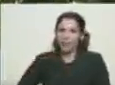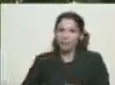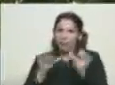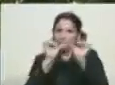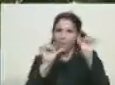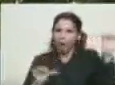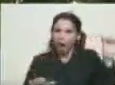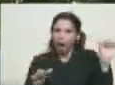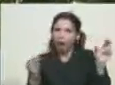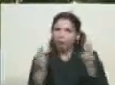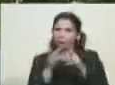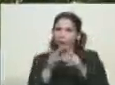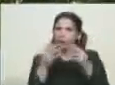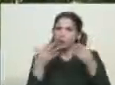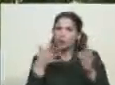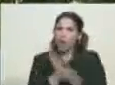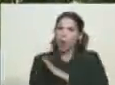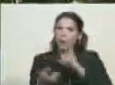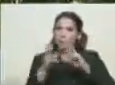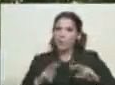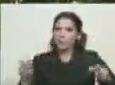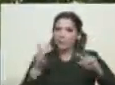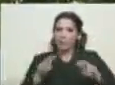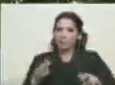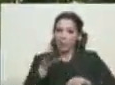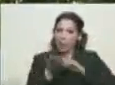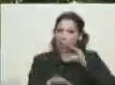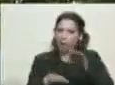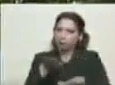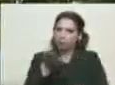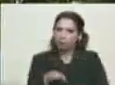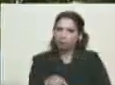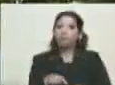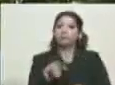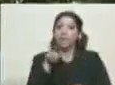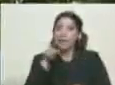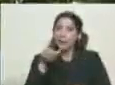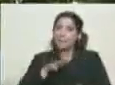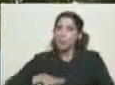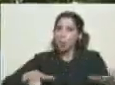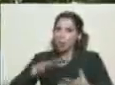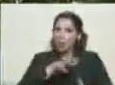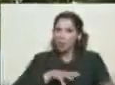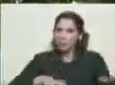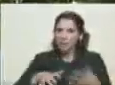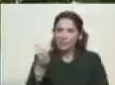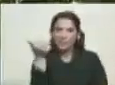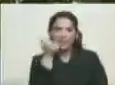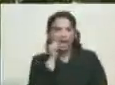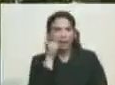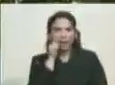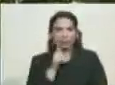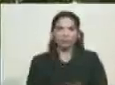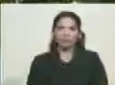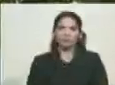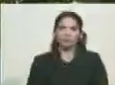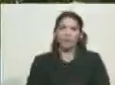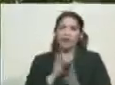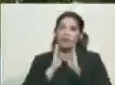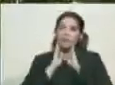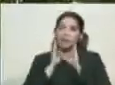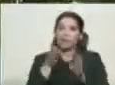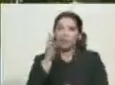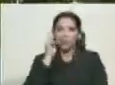las investigaciones que se adelantan sobre este acto irregular que se presentó durante el fin de semana en la Avenida